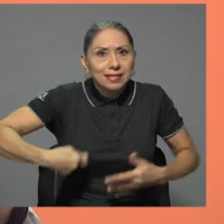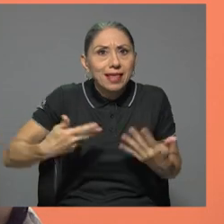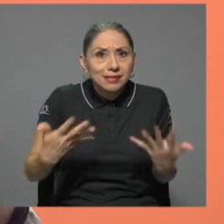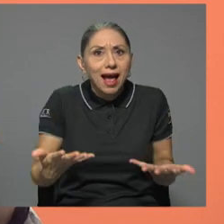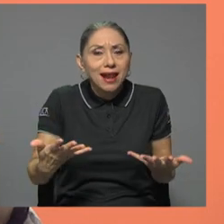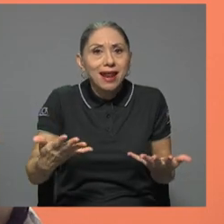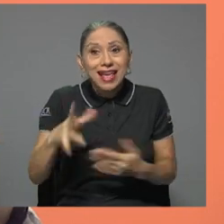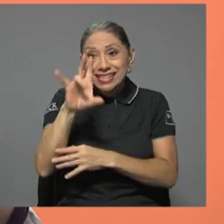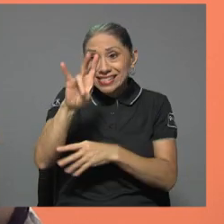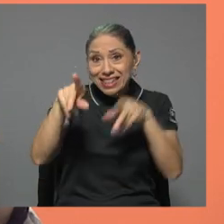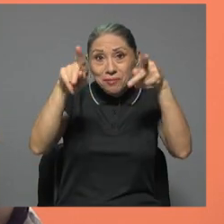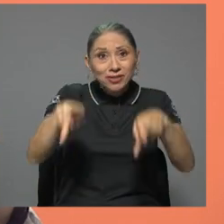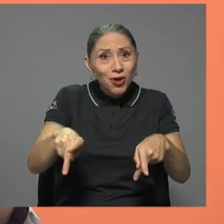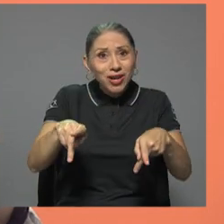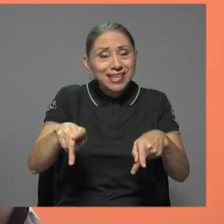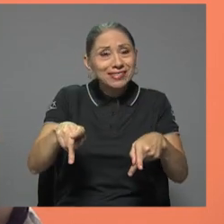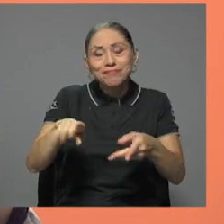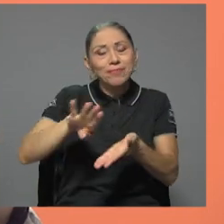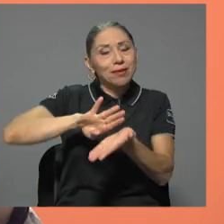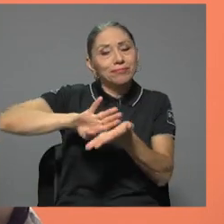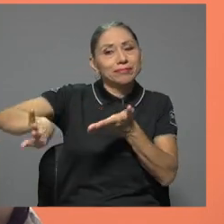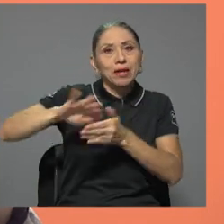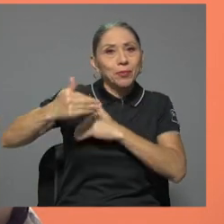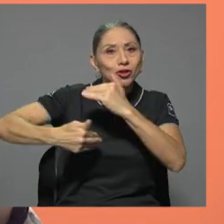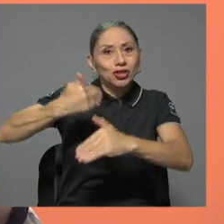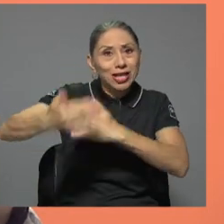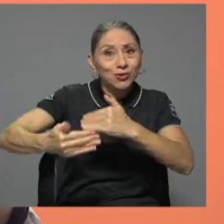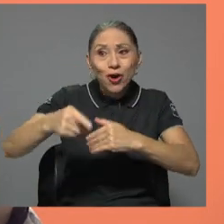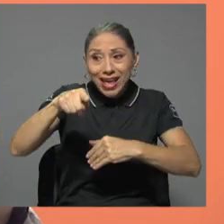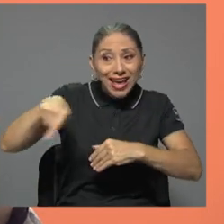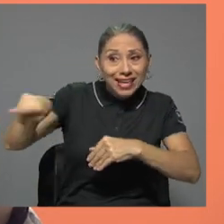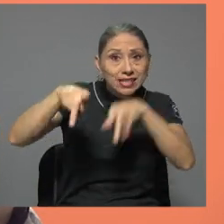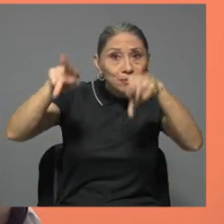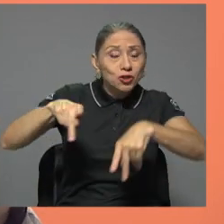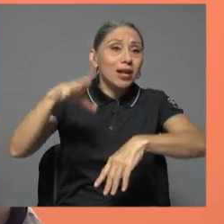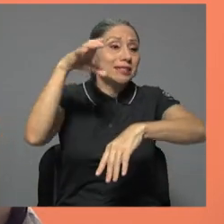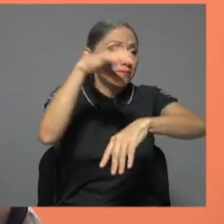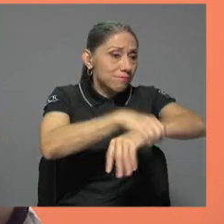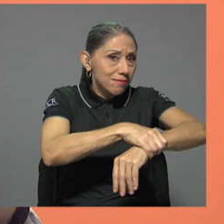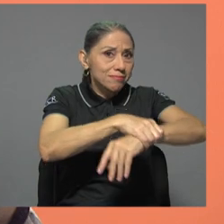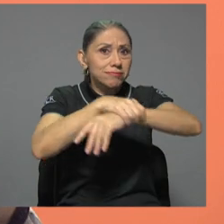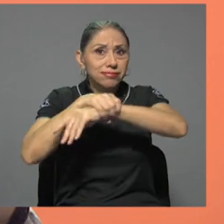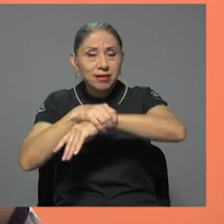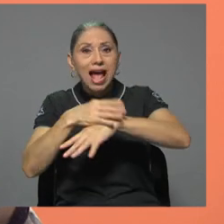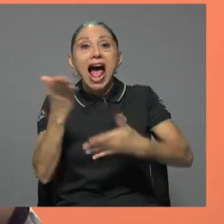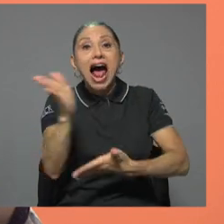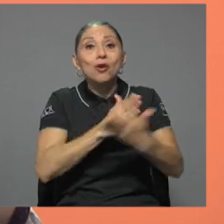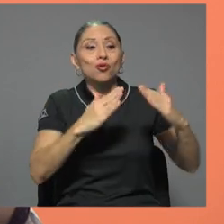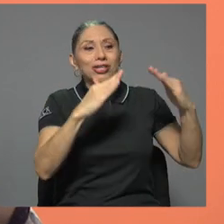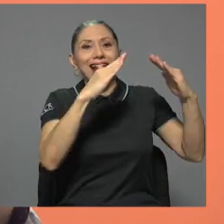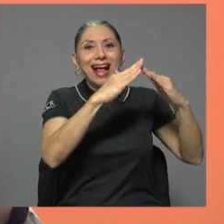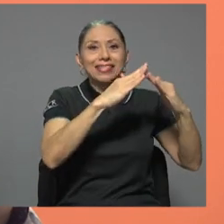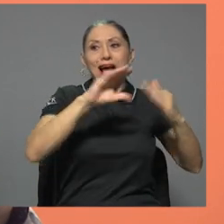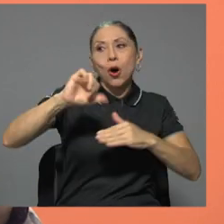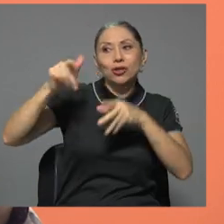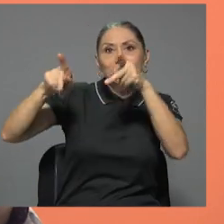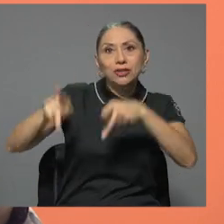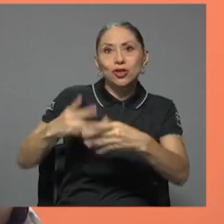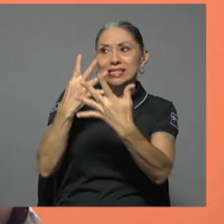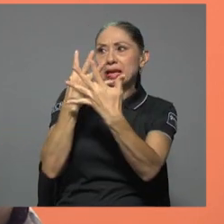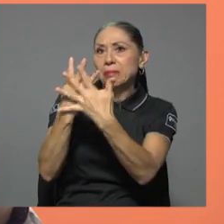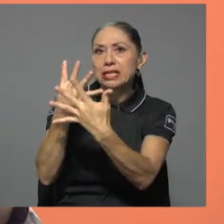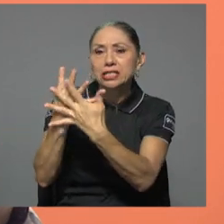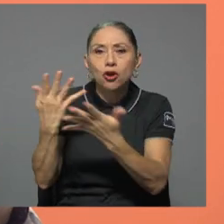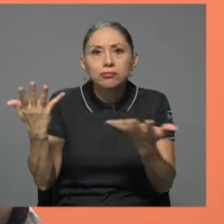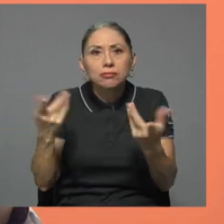presidencial pues fueron excluidos del proceso pues fueron arrestados en algunos casos arresto domiciliar unos están en prisión y entonces no había un